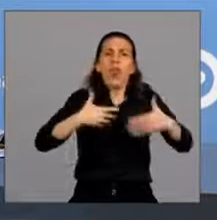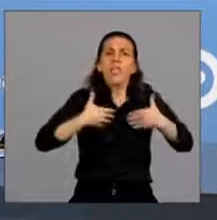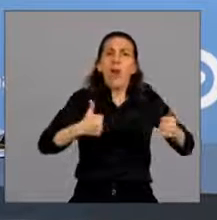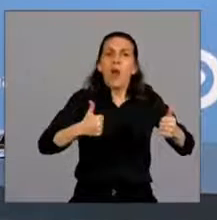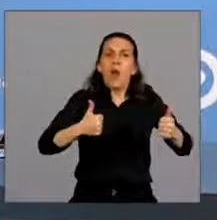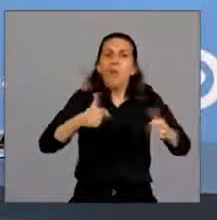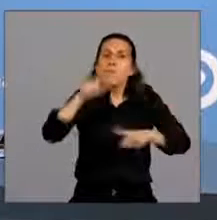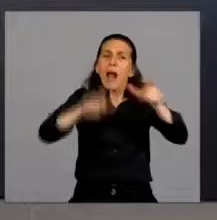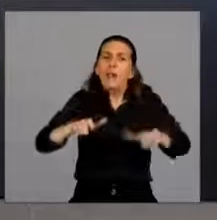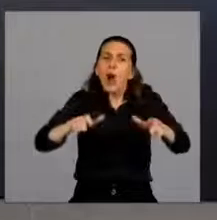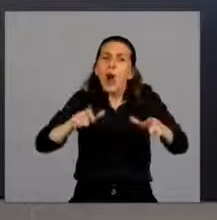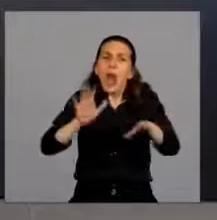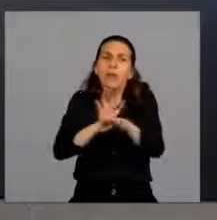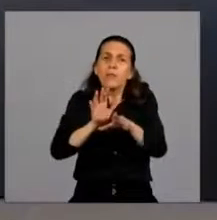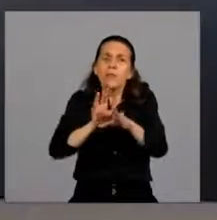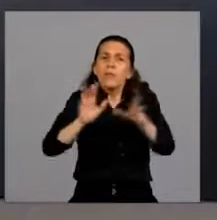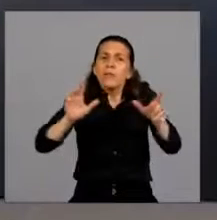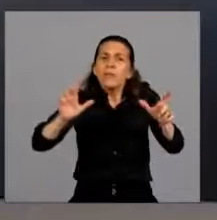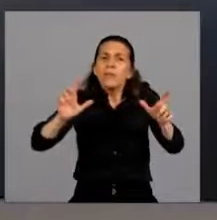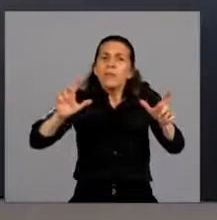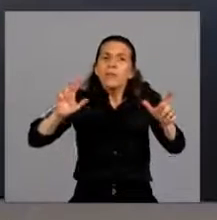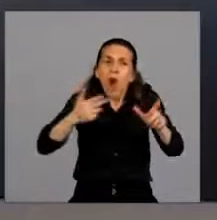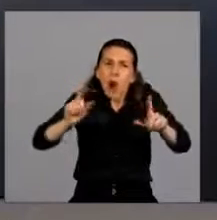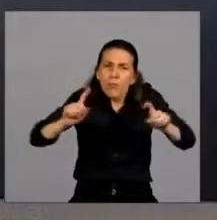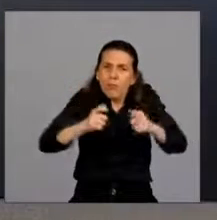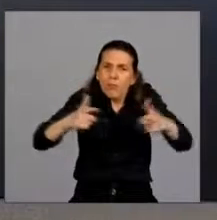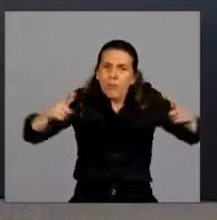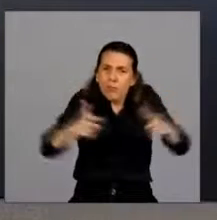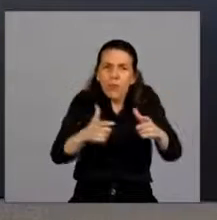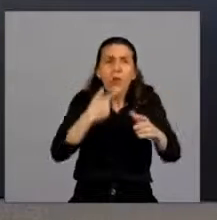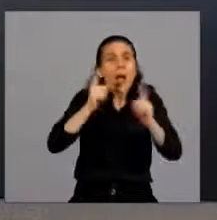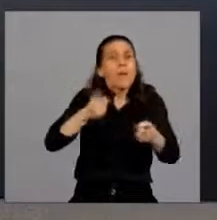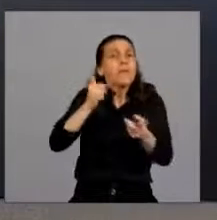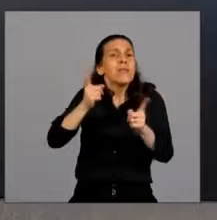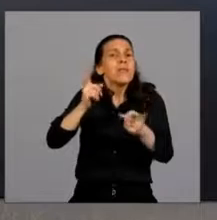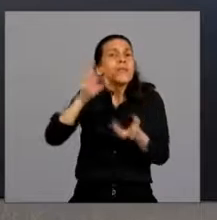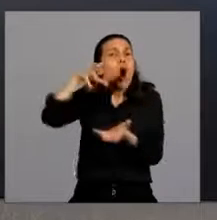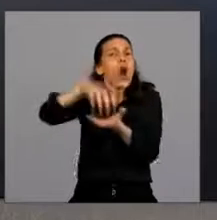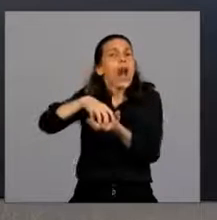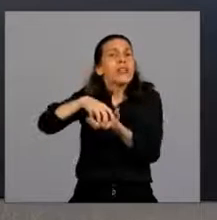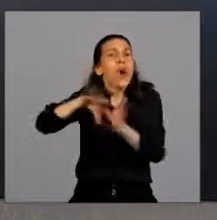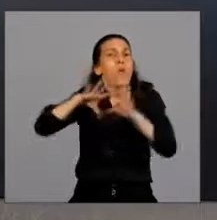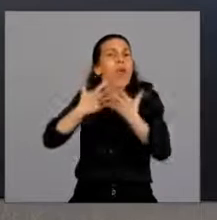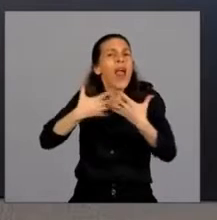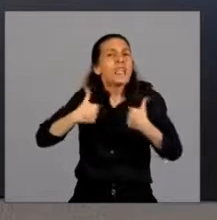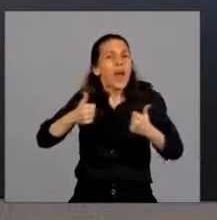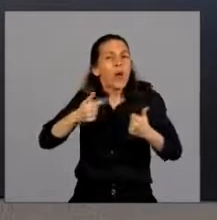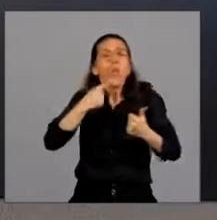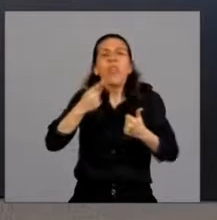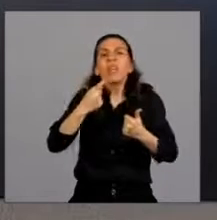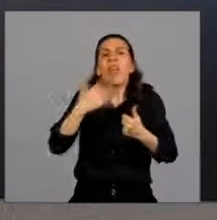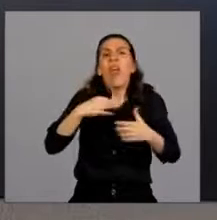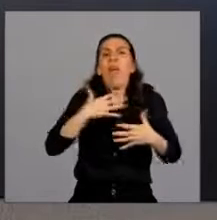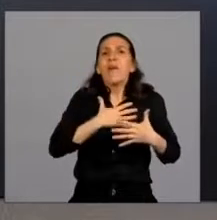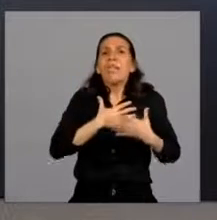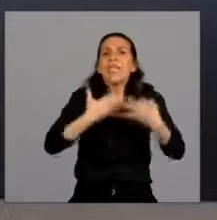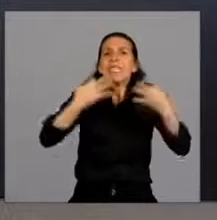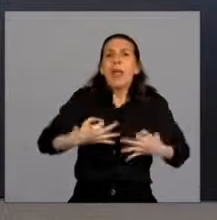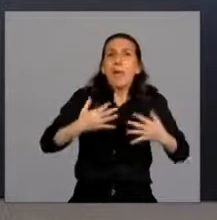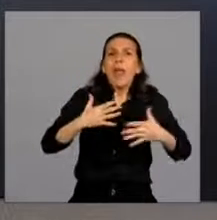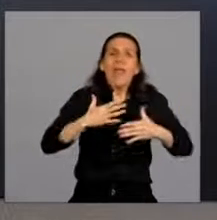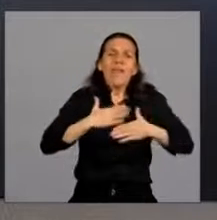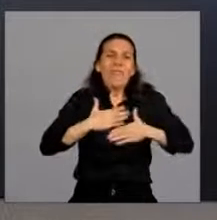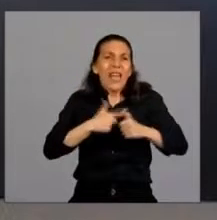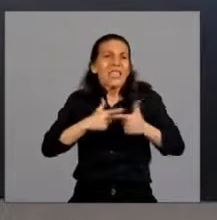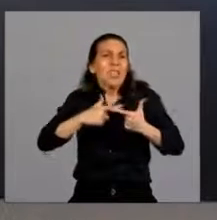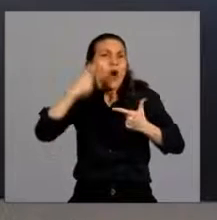salud, entendido en un criterio más amplio, como lo define la Organización Mundial de la Salud, que incluye el bienestar físico, mental y social de